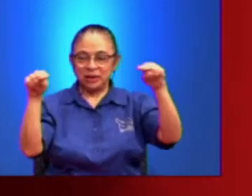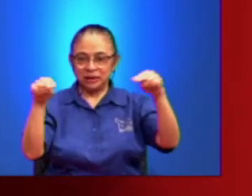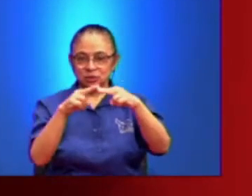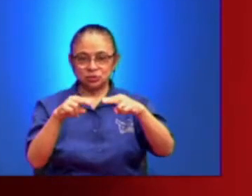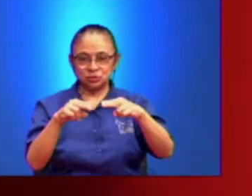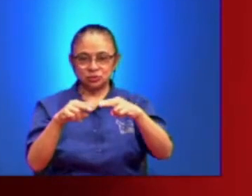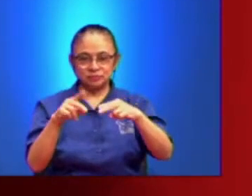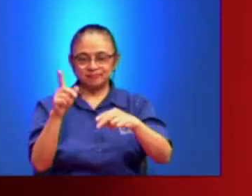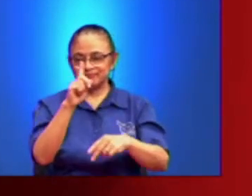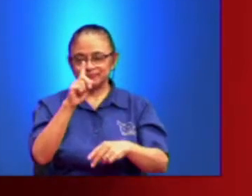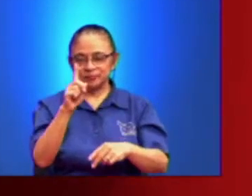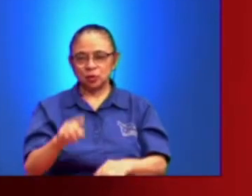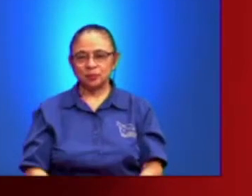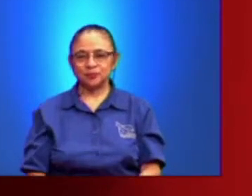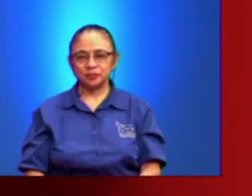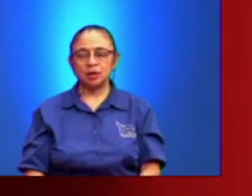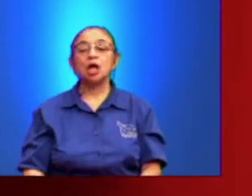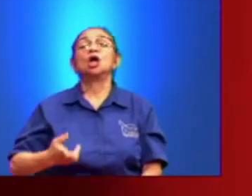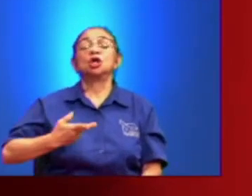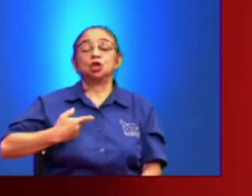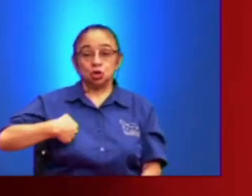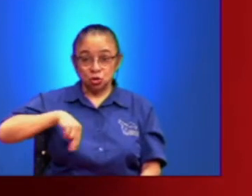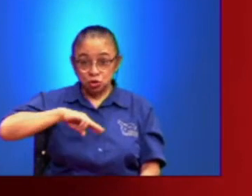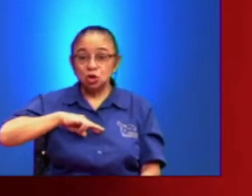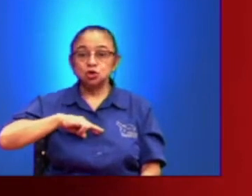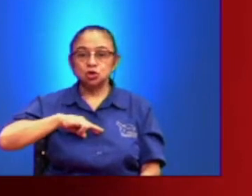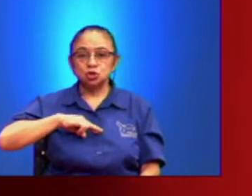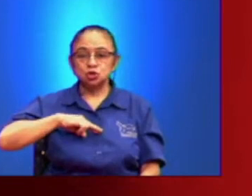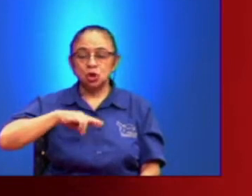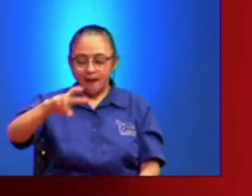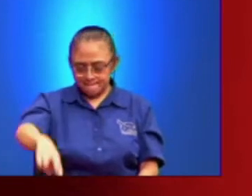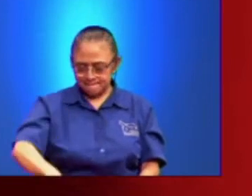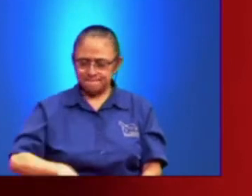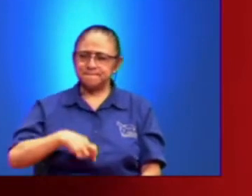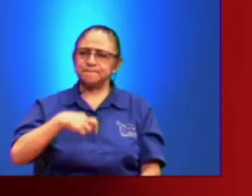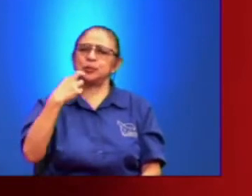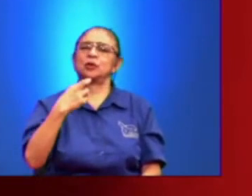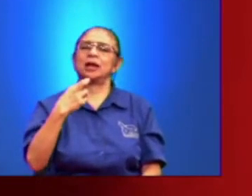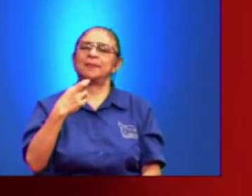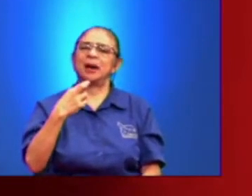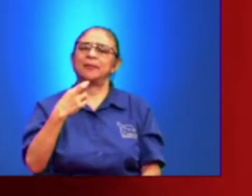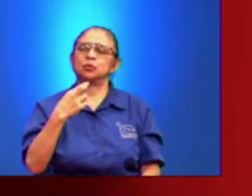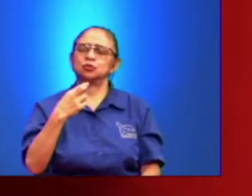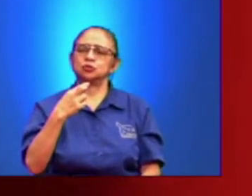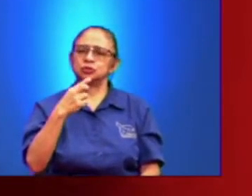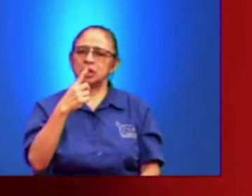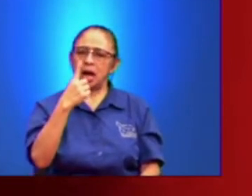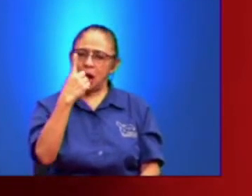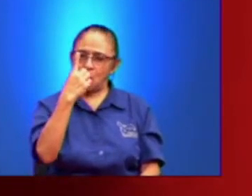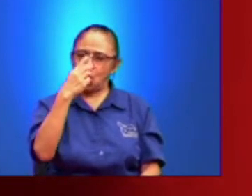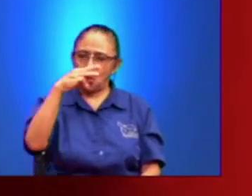nosotros proclamamos a un mesías crucificado